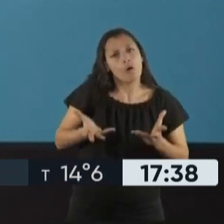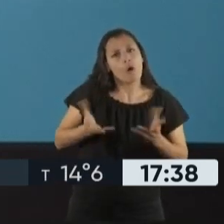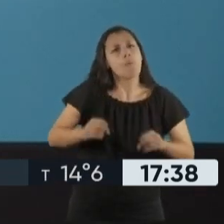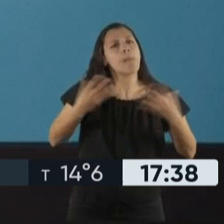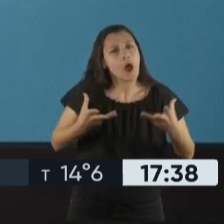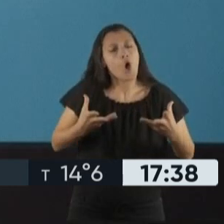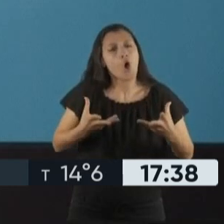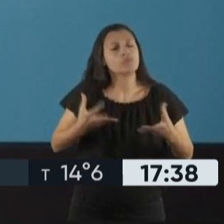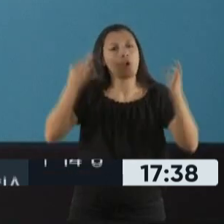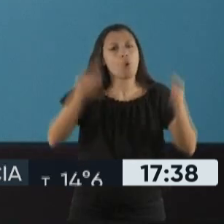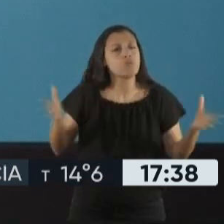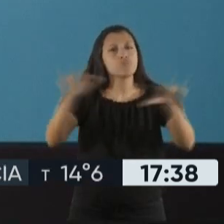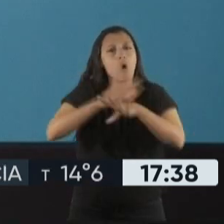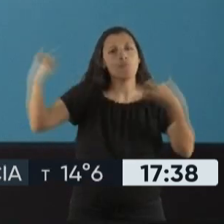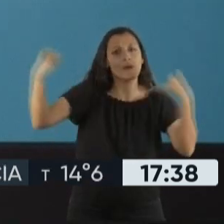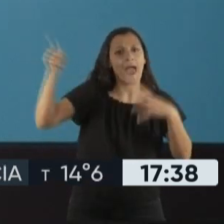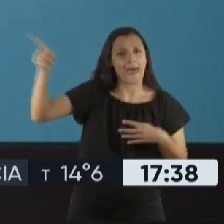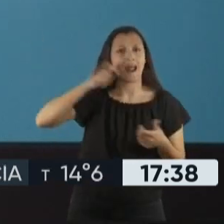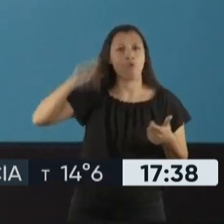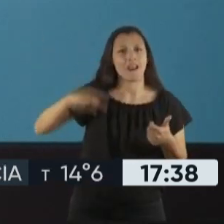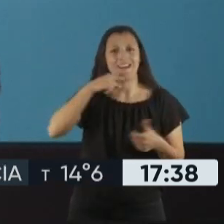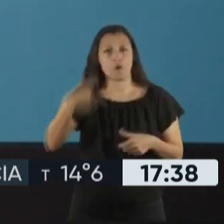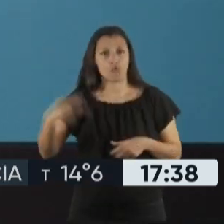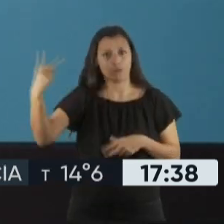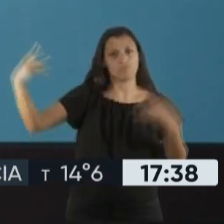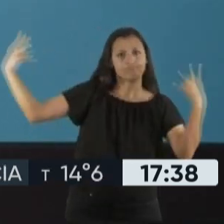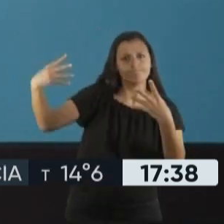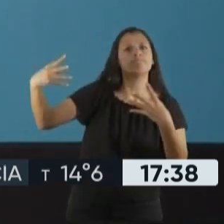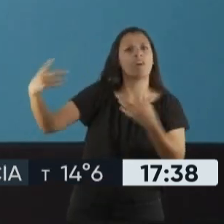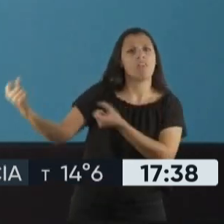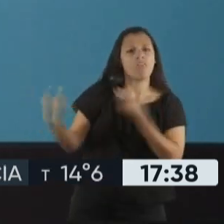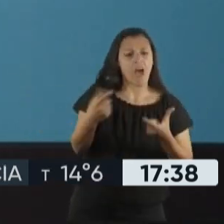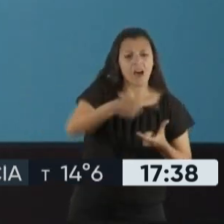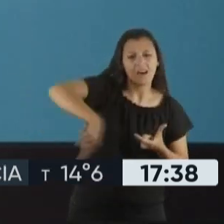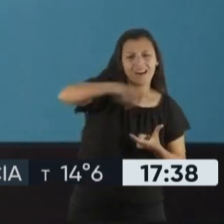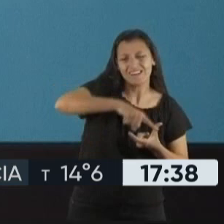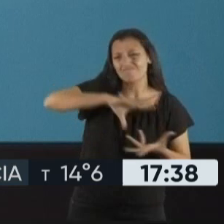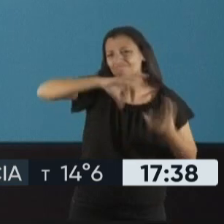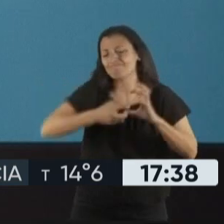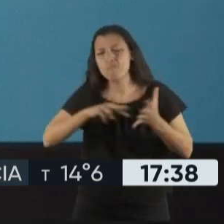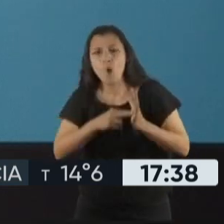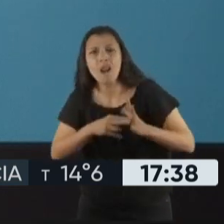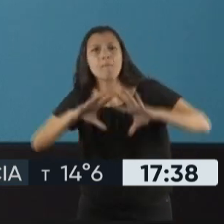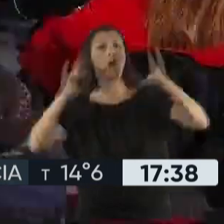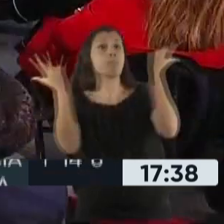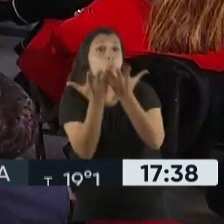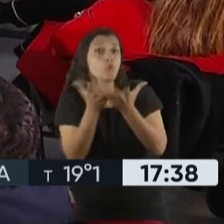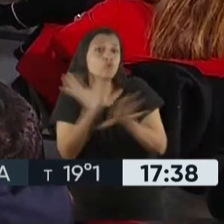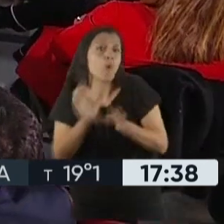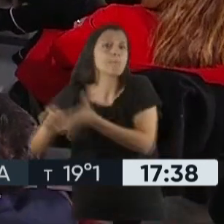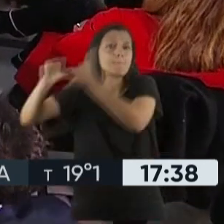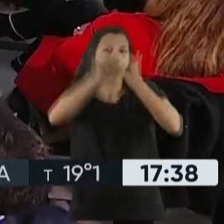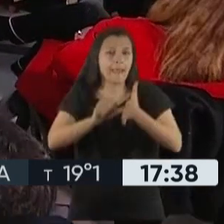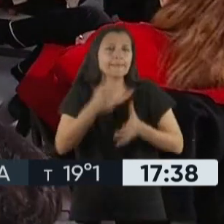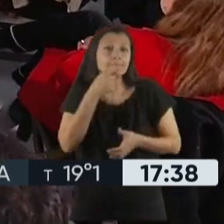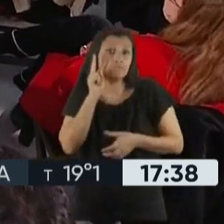recuperando, llegó la guerra en Ucrania, que generó grandes problemas en todo el mundo. Si vemos los titulares, como se ve en